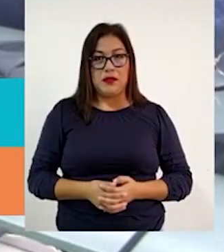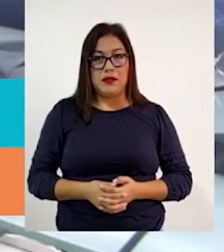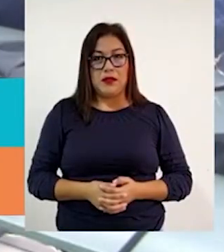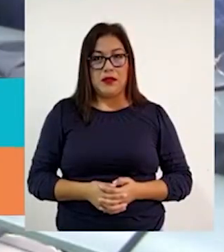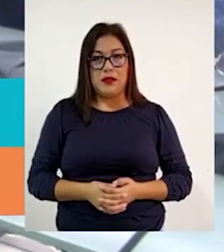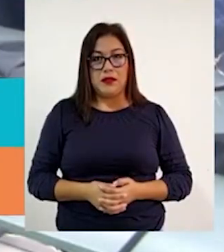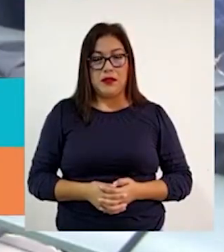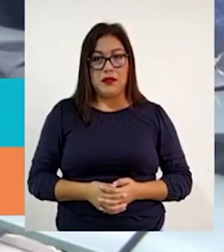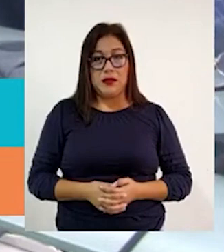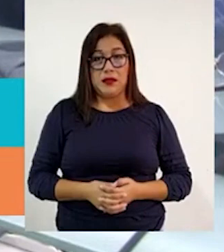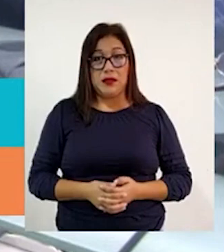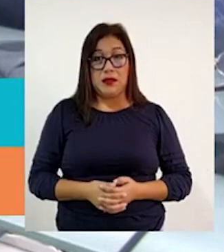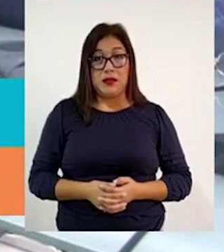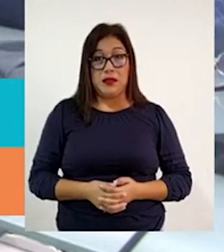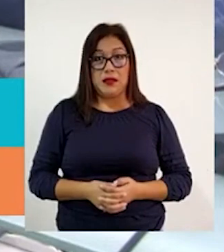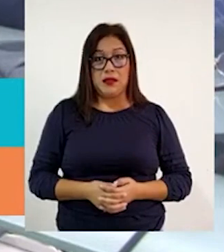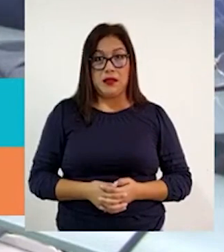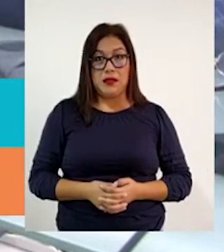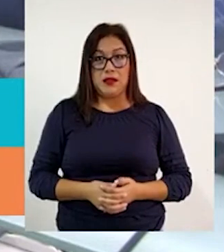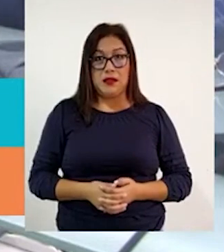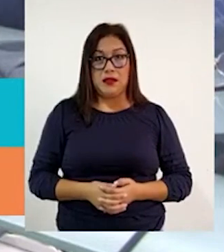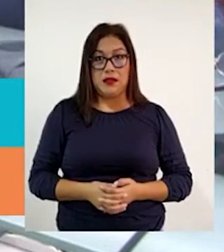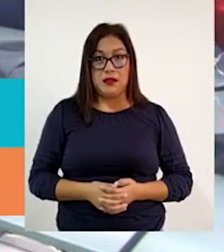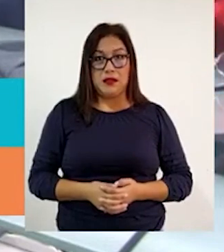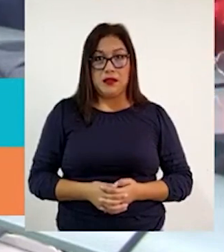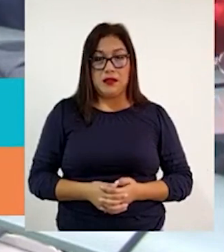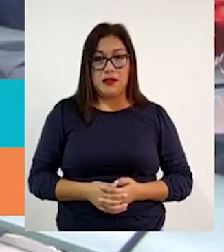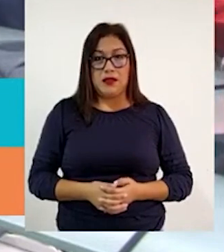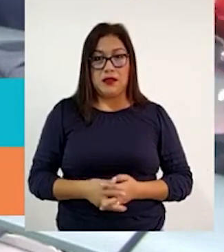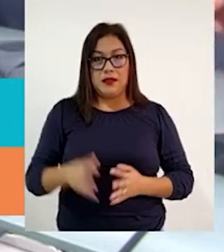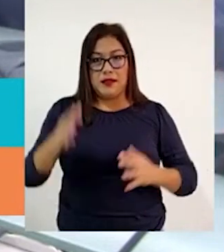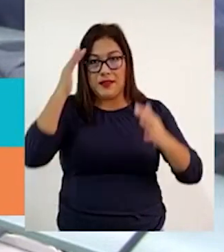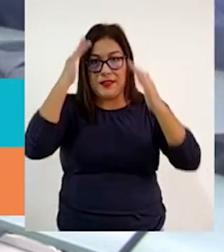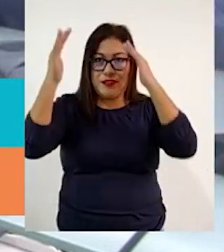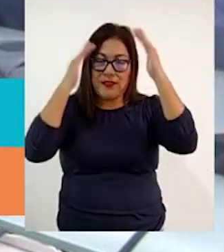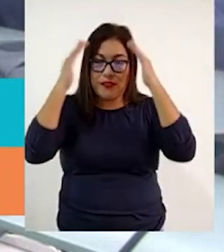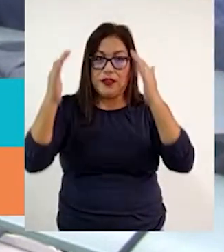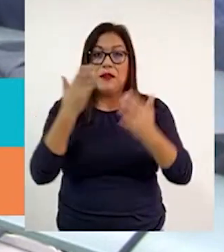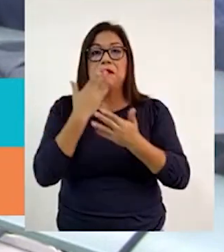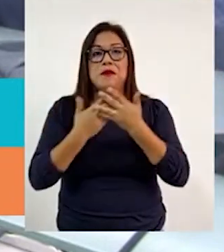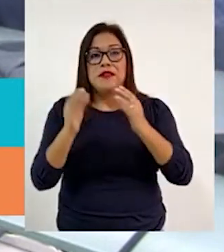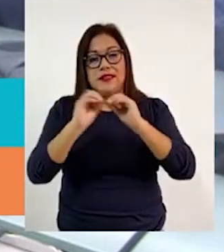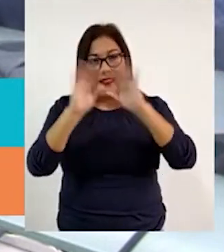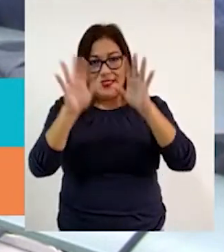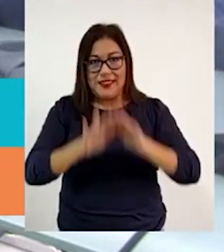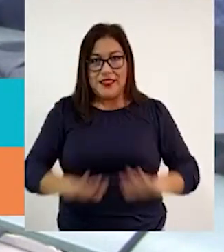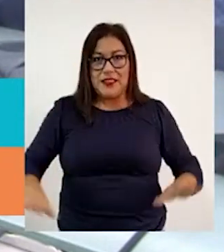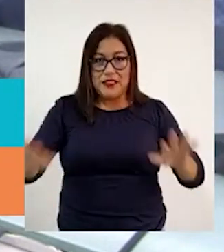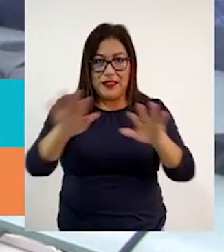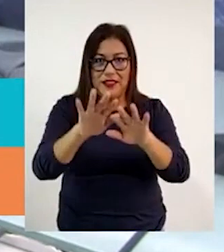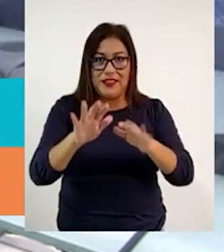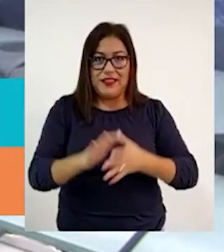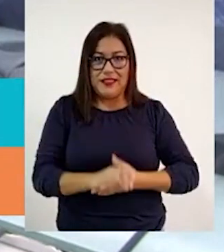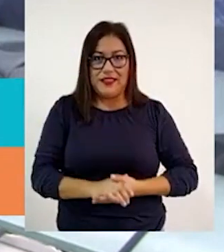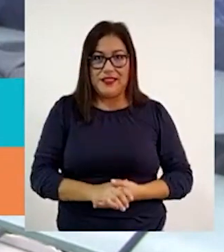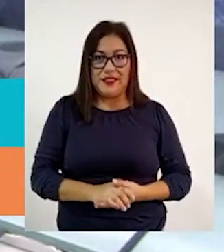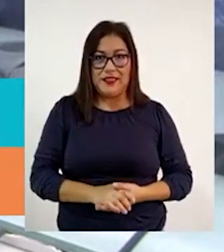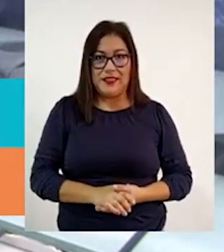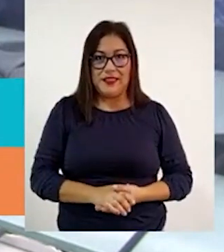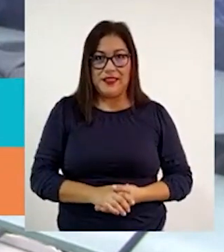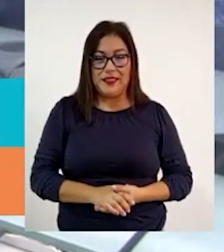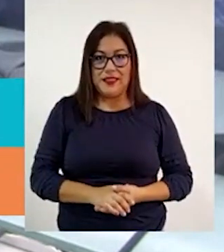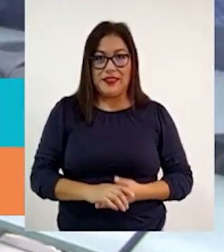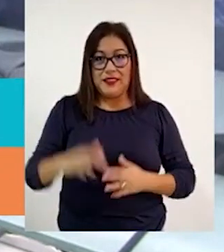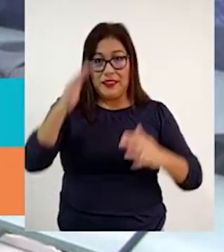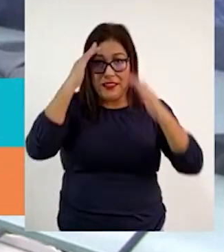Hola, hola, hola. Enrique, ¿cómo estás? Muy buenos días a todos y todas. Hola, hola, ¿qué